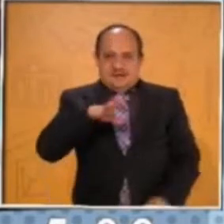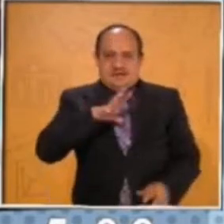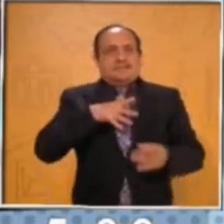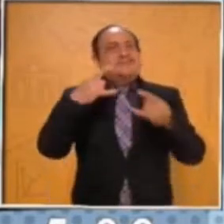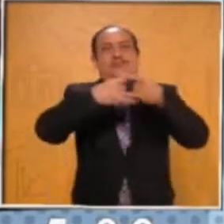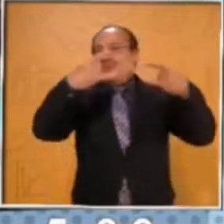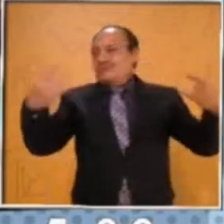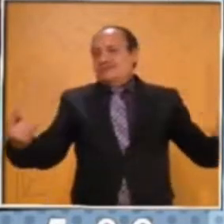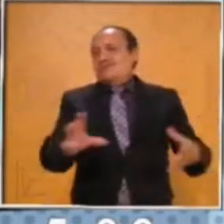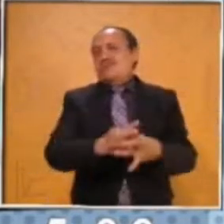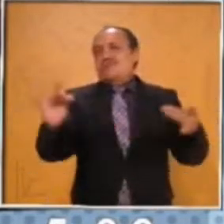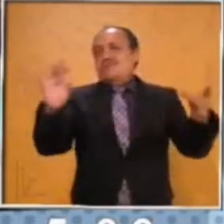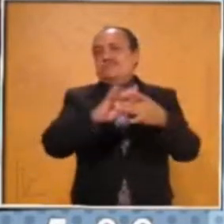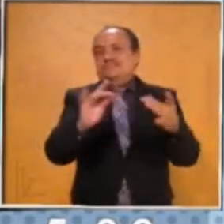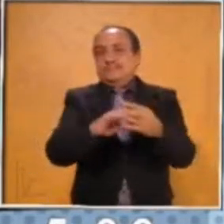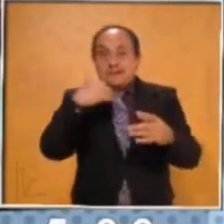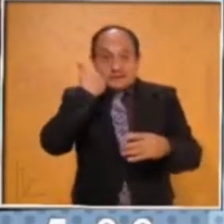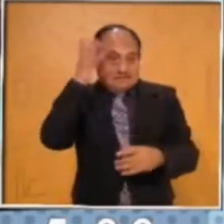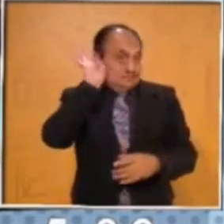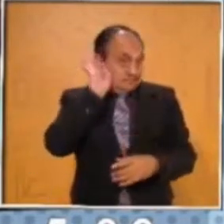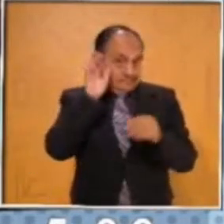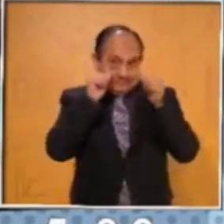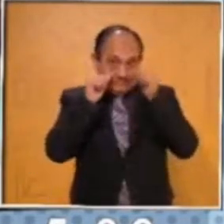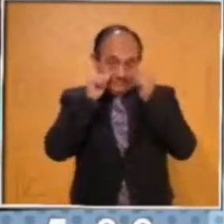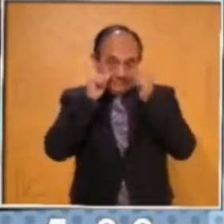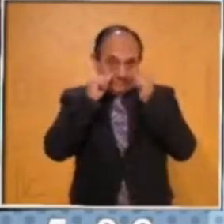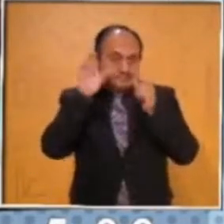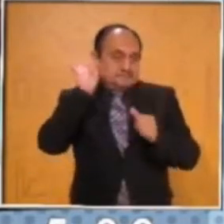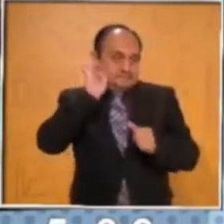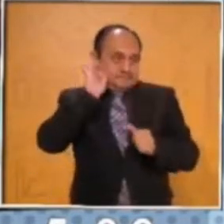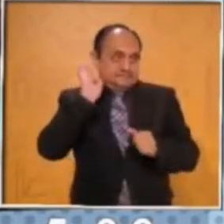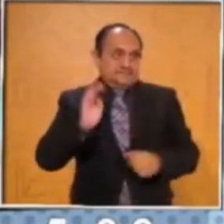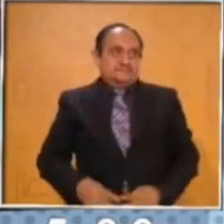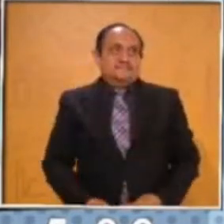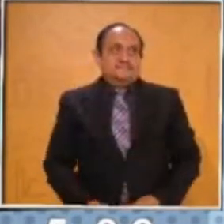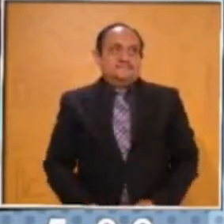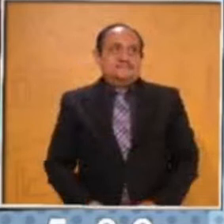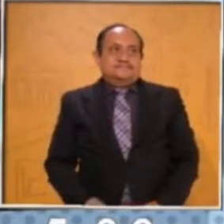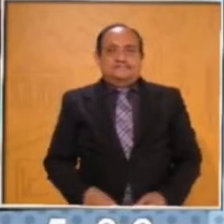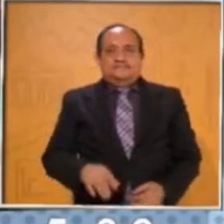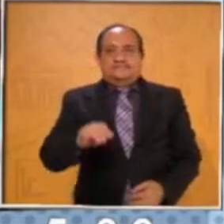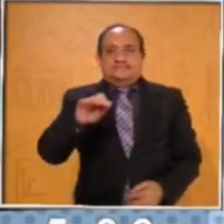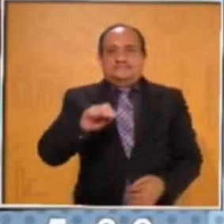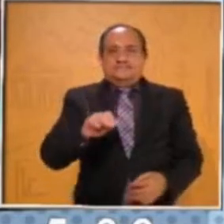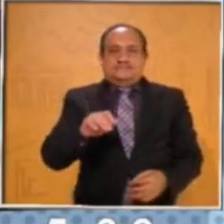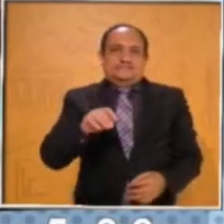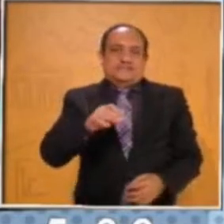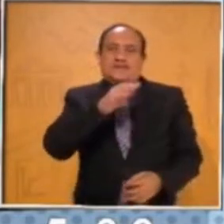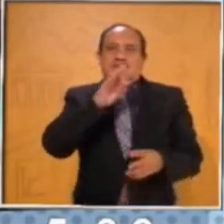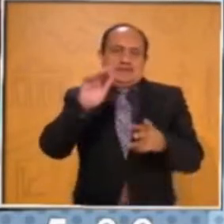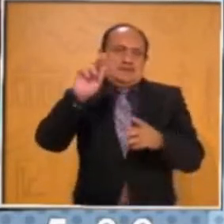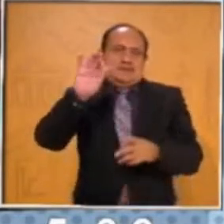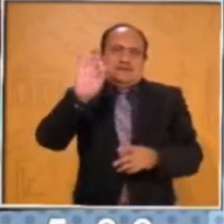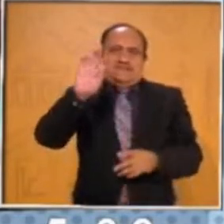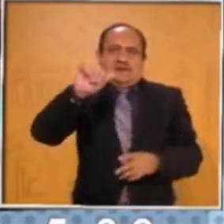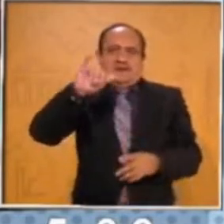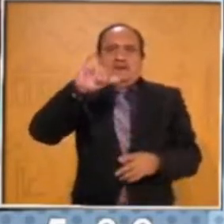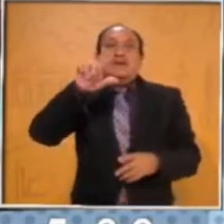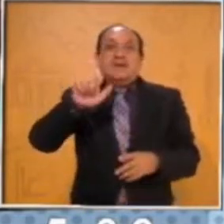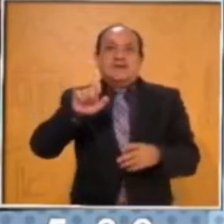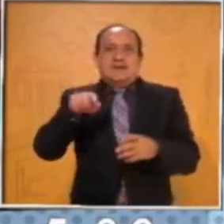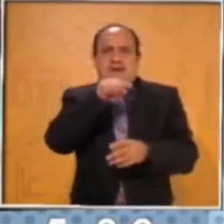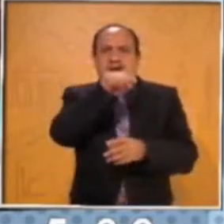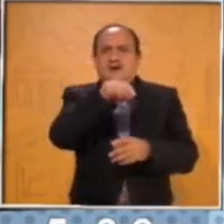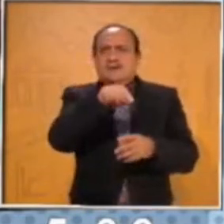historia. ¿La quieren escuchar? Vamos a escucharla. Fue el fraile Domingo de Valdivia quien se encontraba en un